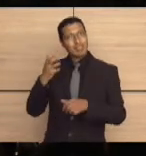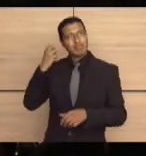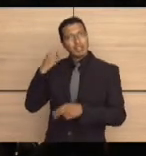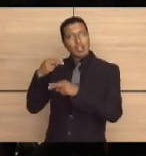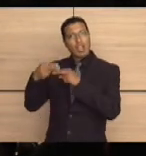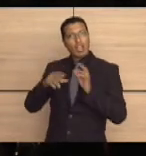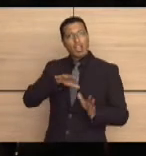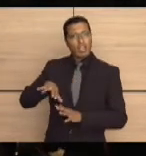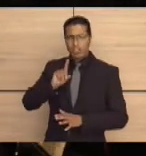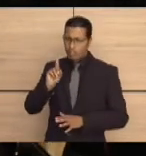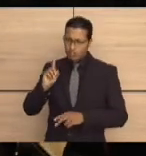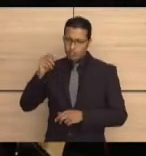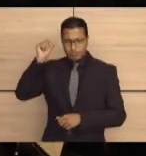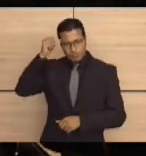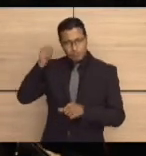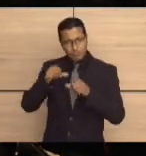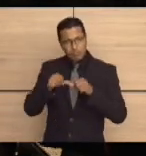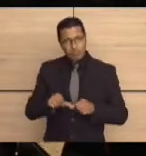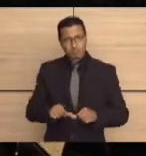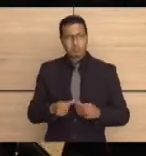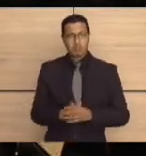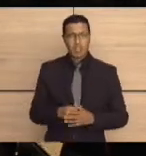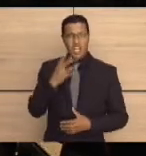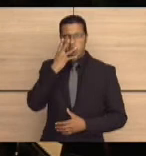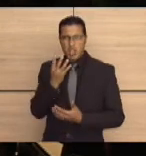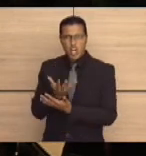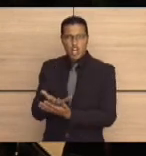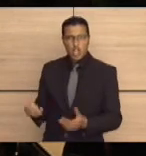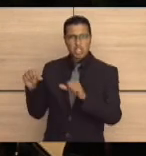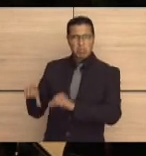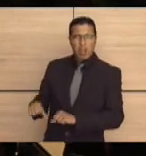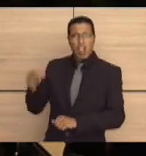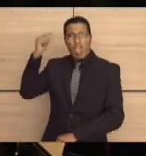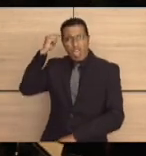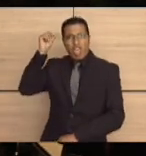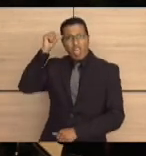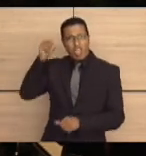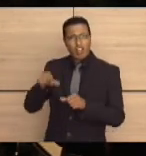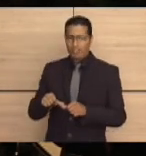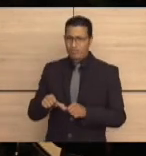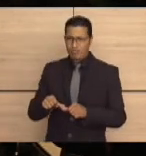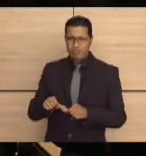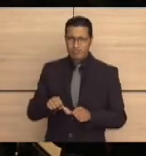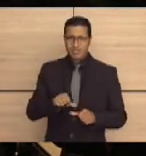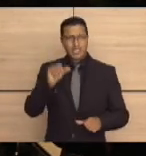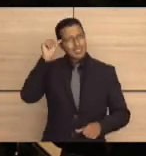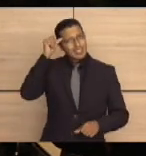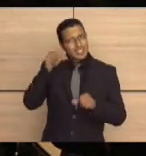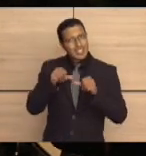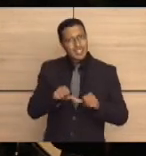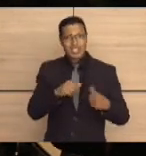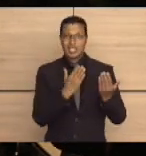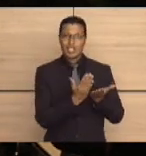el sentido que seguramente muchos lo tomaron, sino memoria en lo que nos enseñan en los colegios. Chiquita